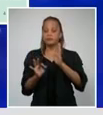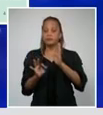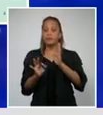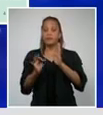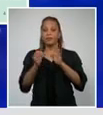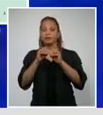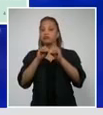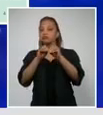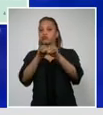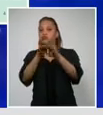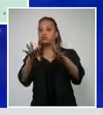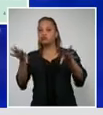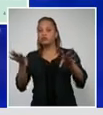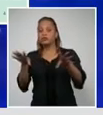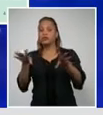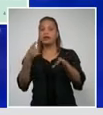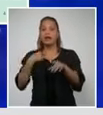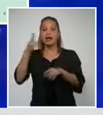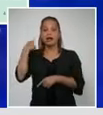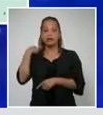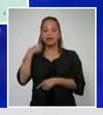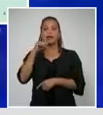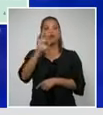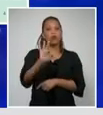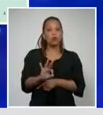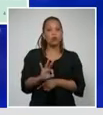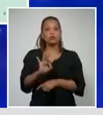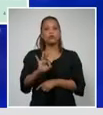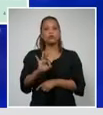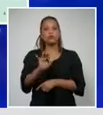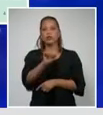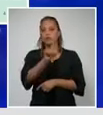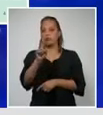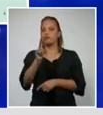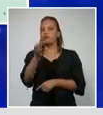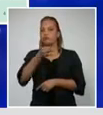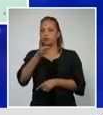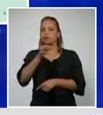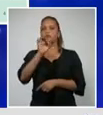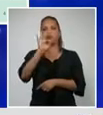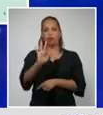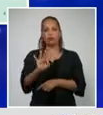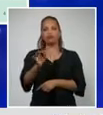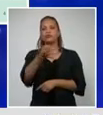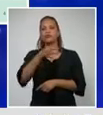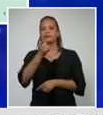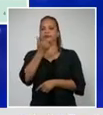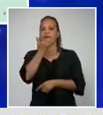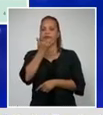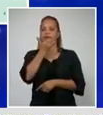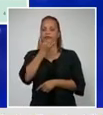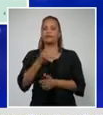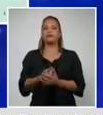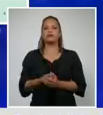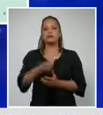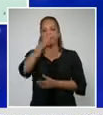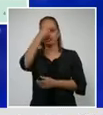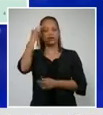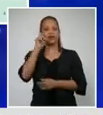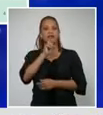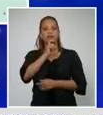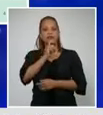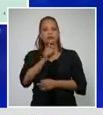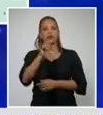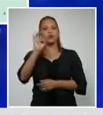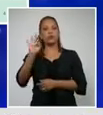que abarca en el día de ayer 8 de sus 11 municipios. San Antonio de los Baños con 8 casos